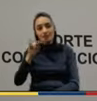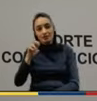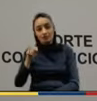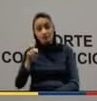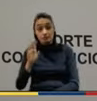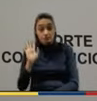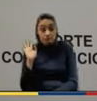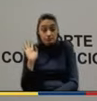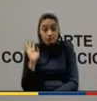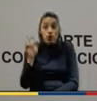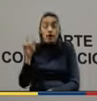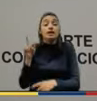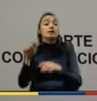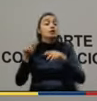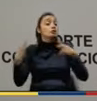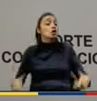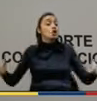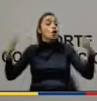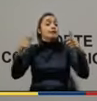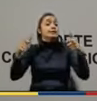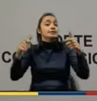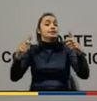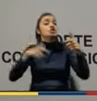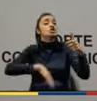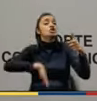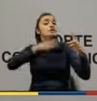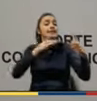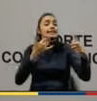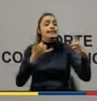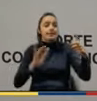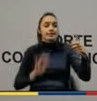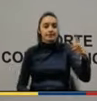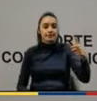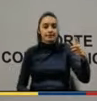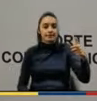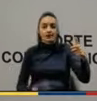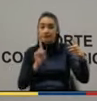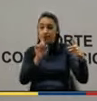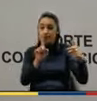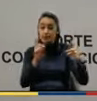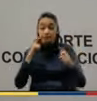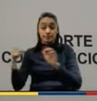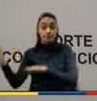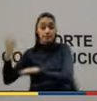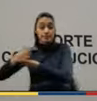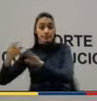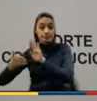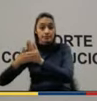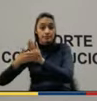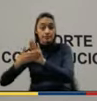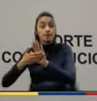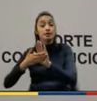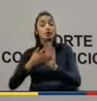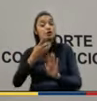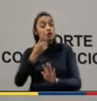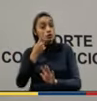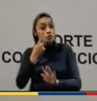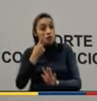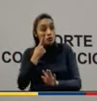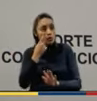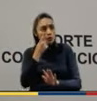que con que fueran congresistas de la República era suficiente, a pesar de que el mandato era que para garantizar que se dieran